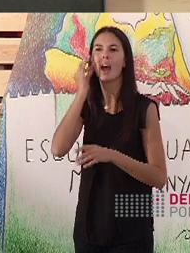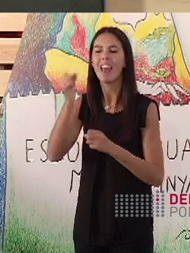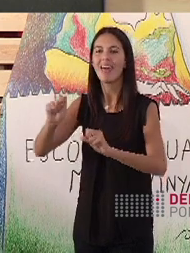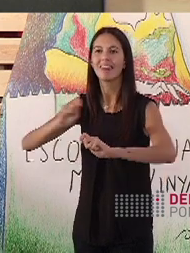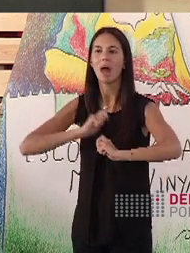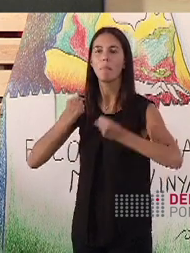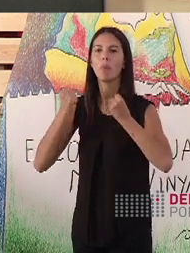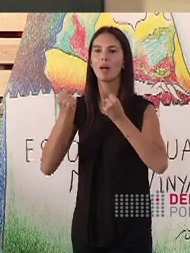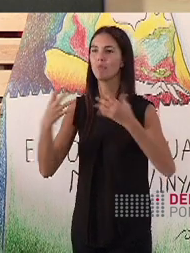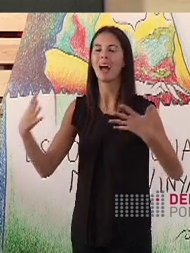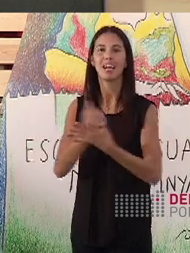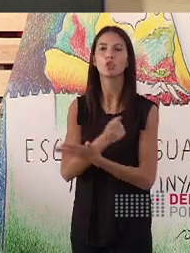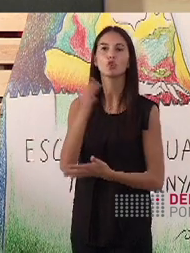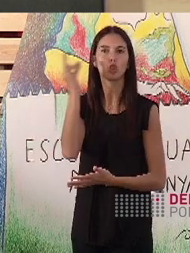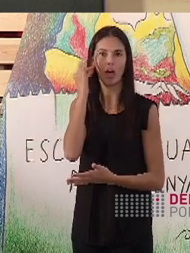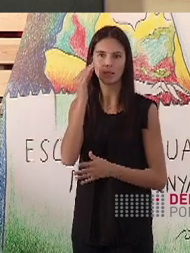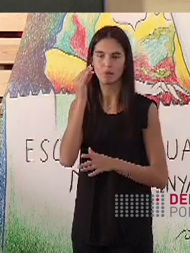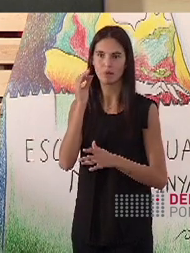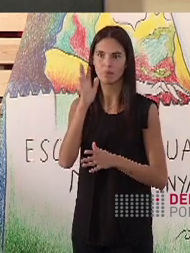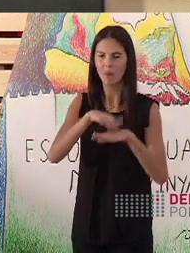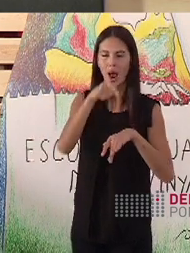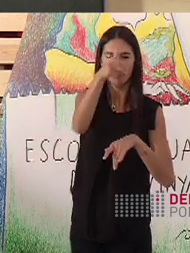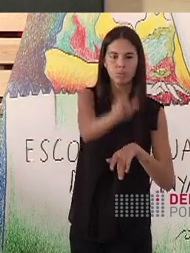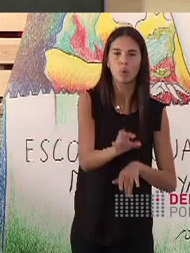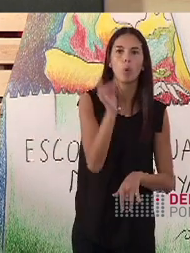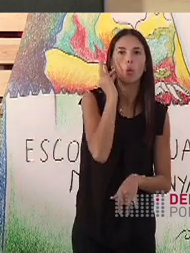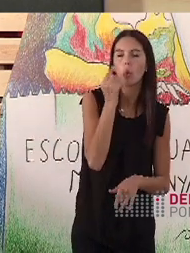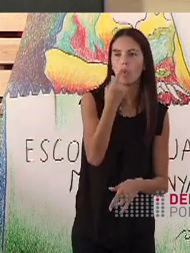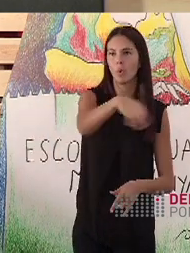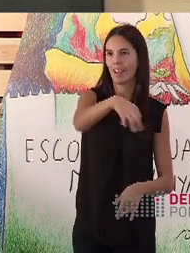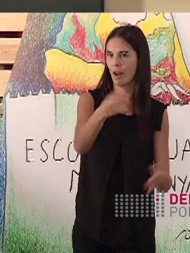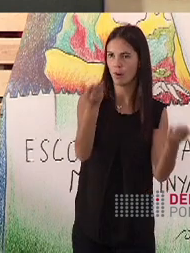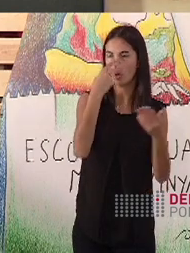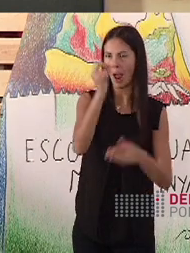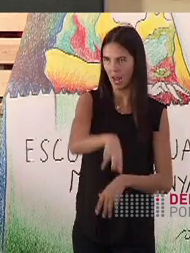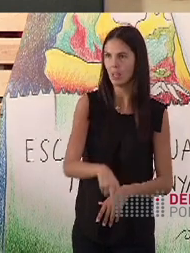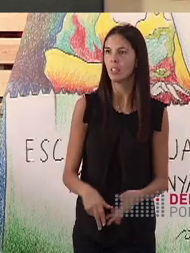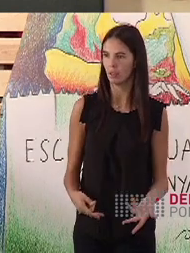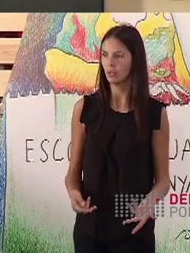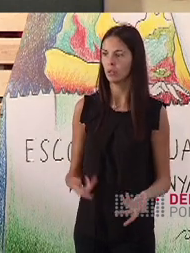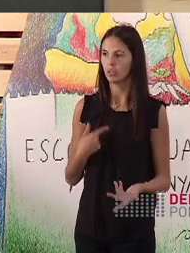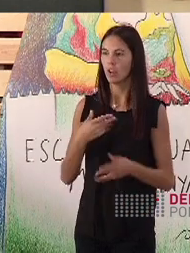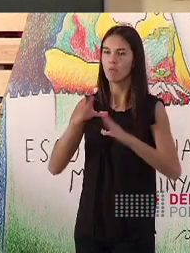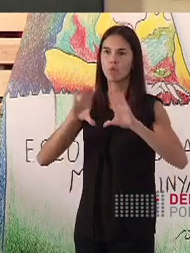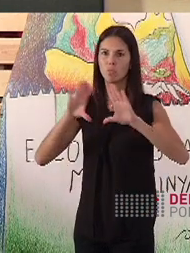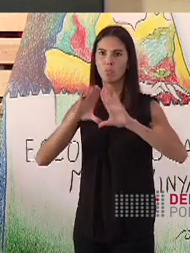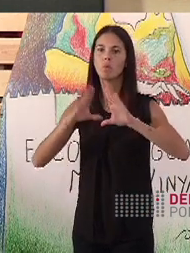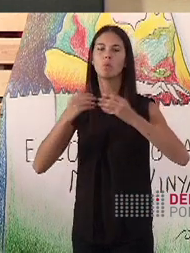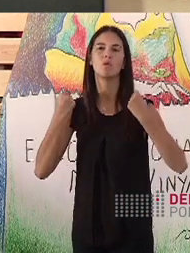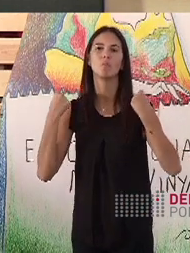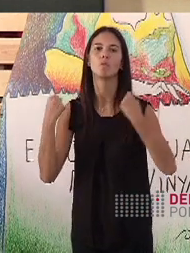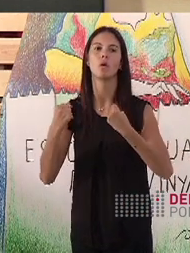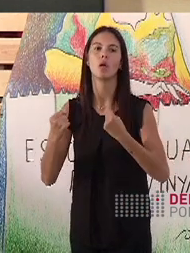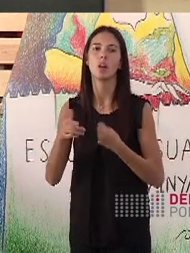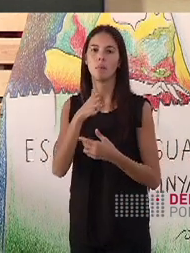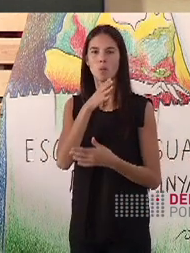para todas las mujeres, no para ti. Por eso cuando dicen que la prostitución empodera, te puede empoderar a ti a nivel individual porque